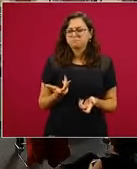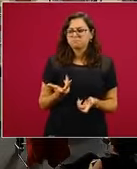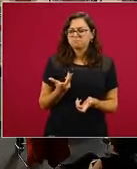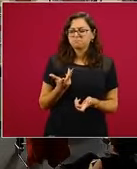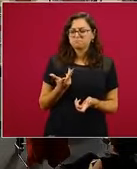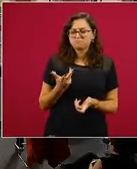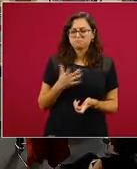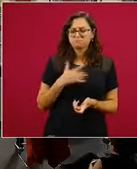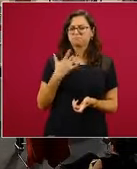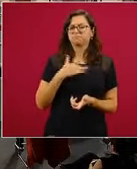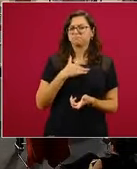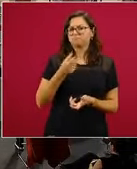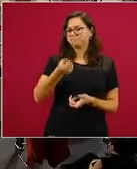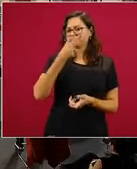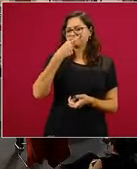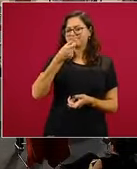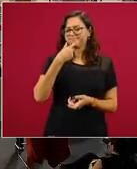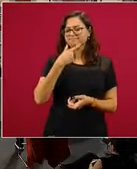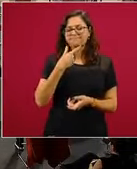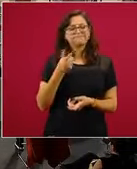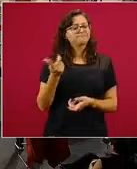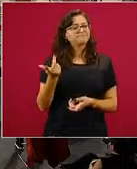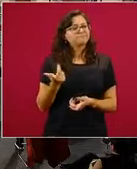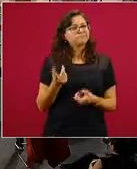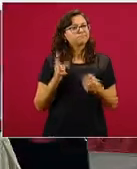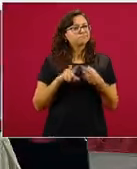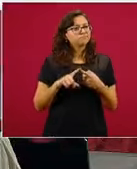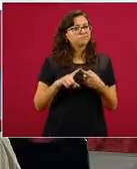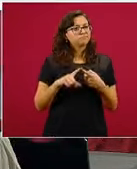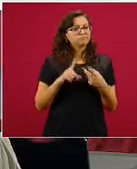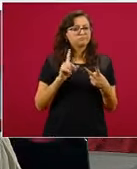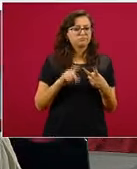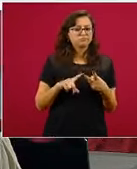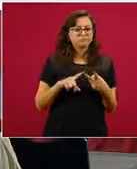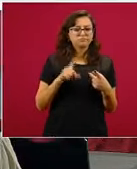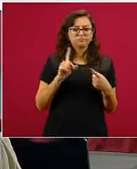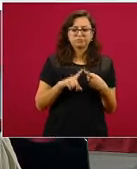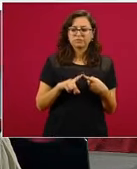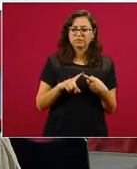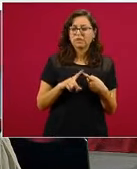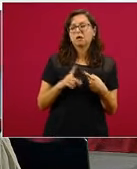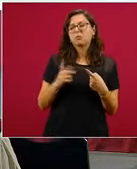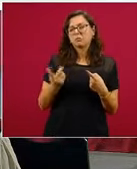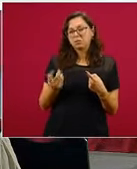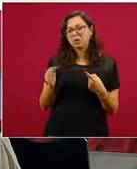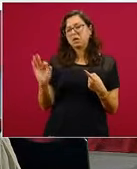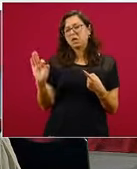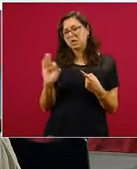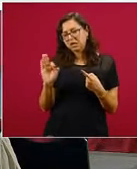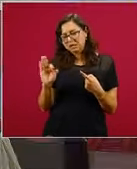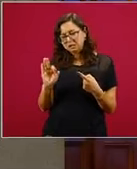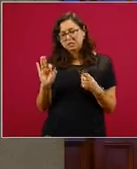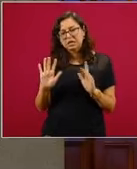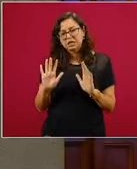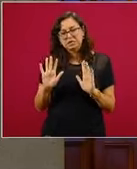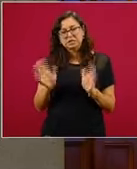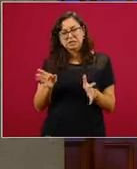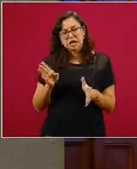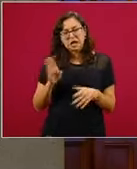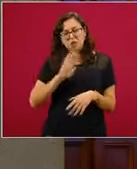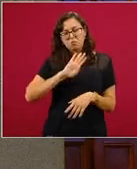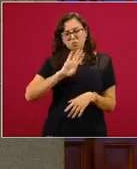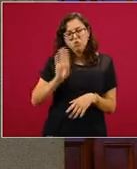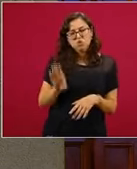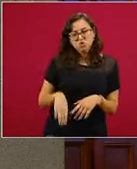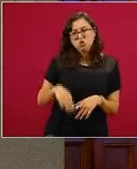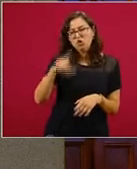con bacilos, vamos a estar pensando en o son bacilos muertos porque no nos habla de que esté viva la bacteria,